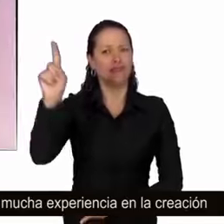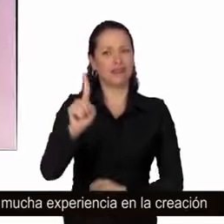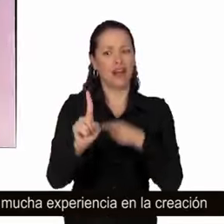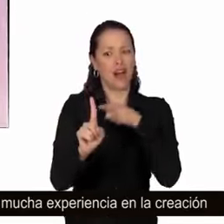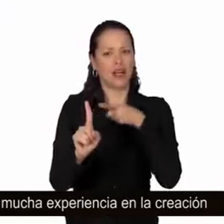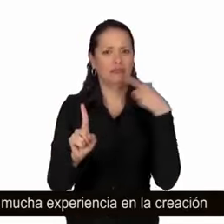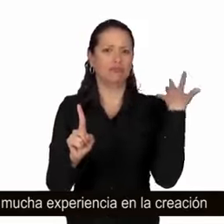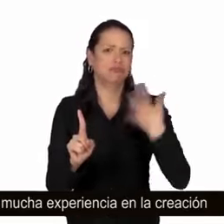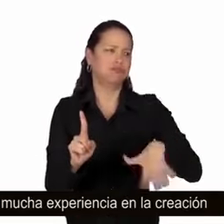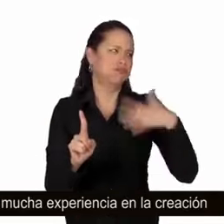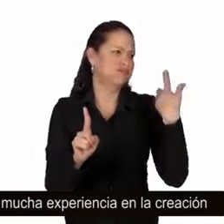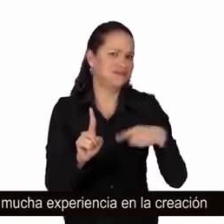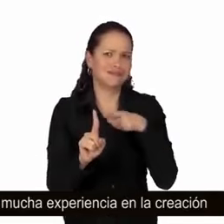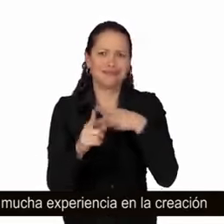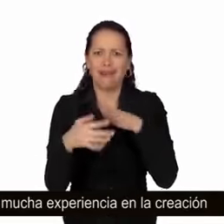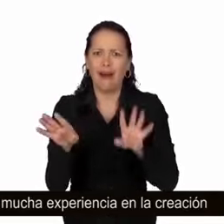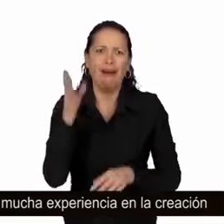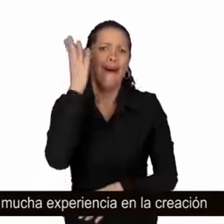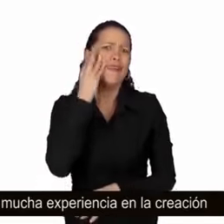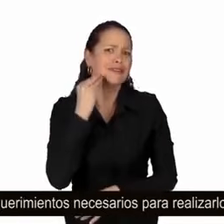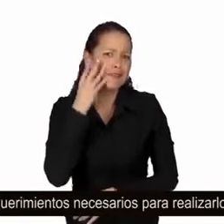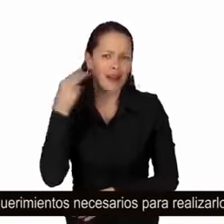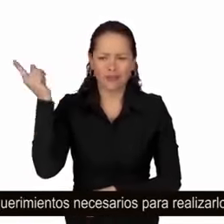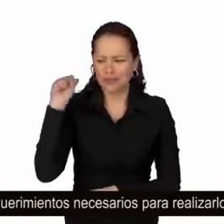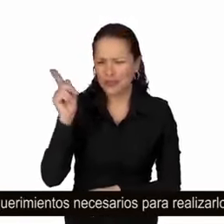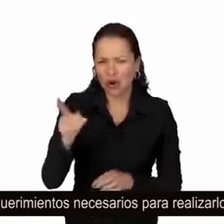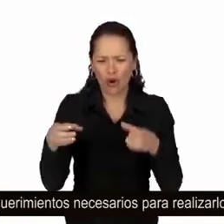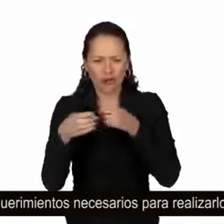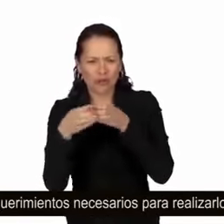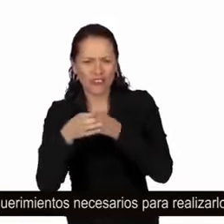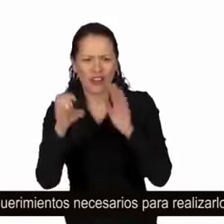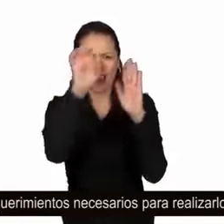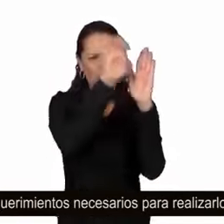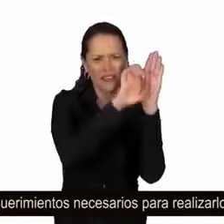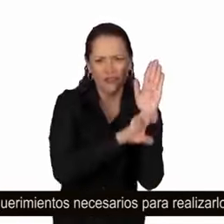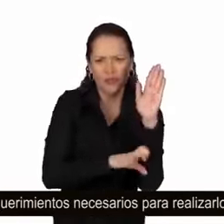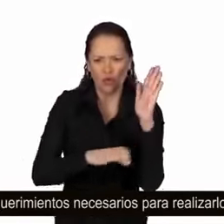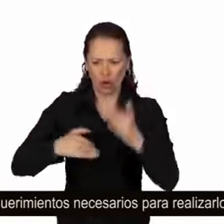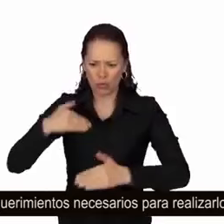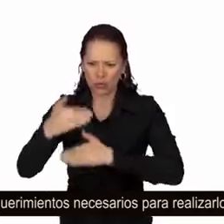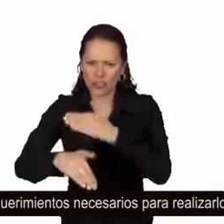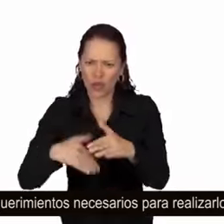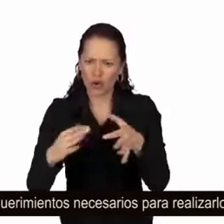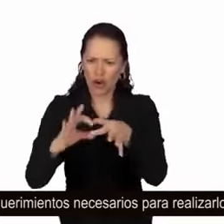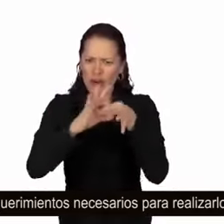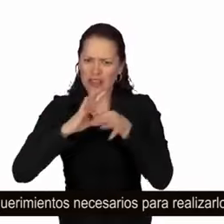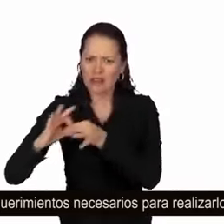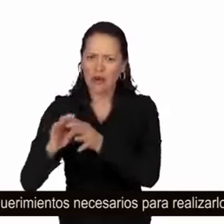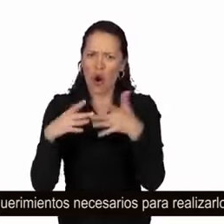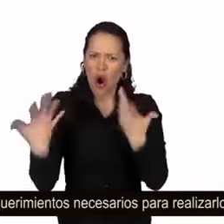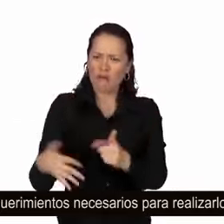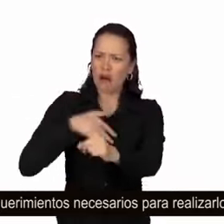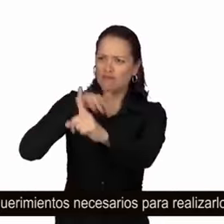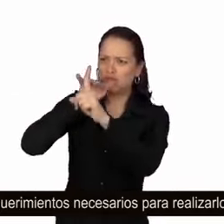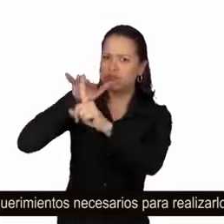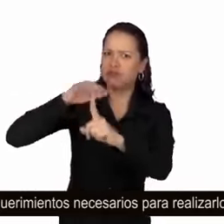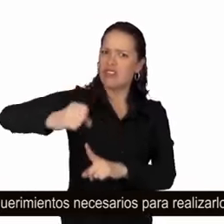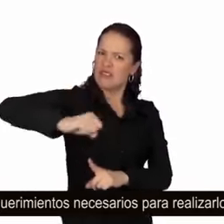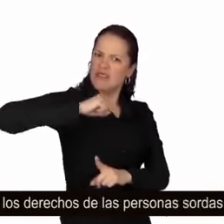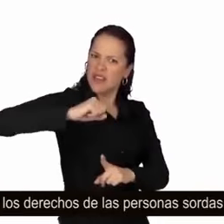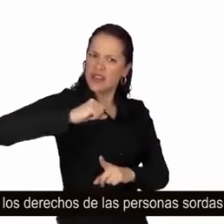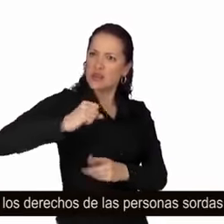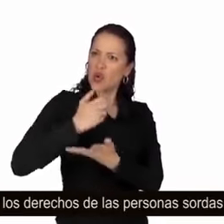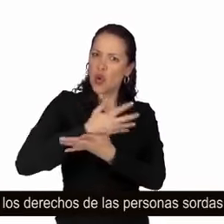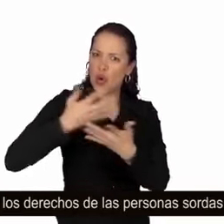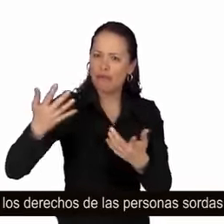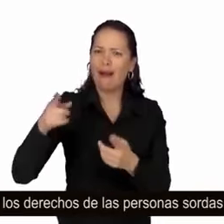Pinedo Piedró, quien tenía mucha experiencia en la creación de asociaciones, conocía los estatutos y requisitos necesarios para